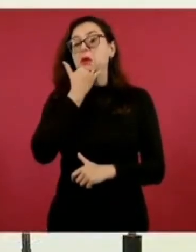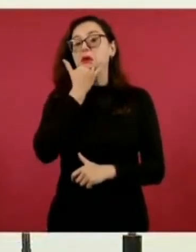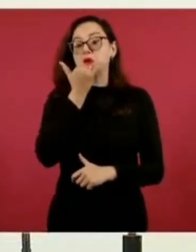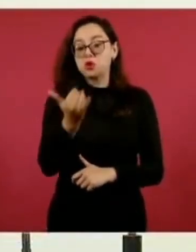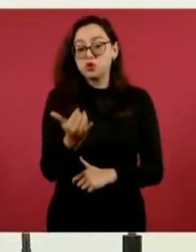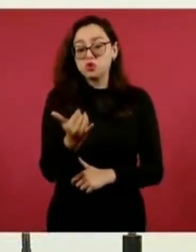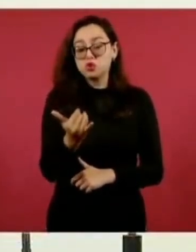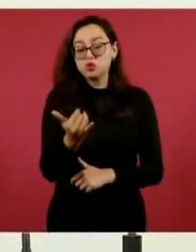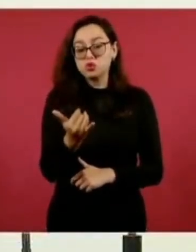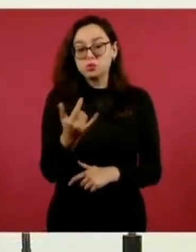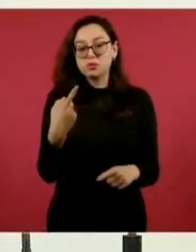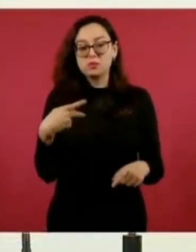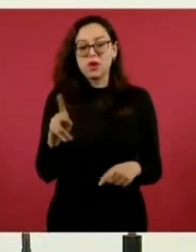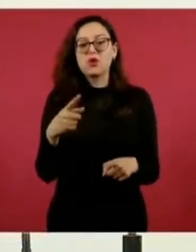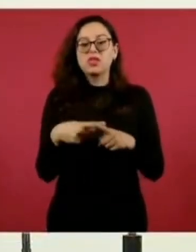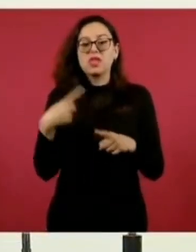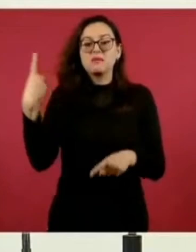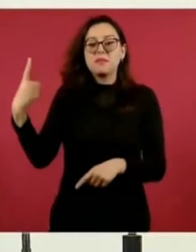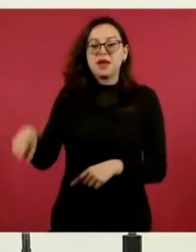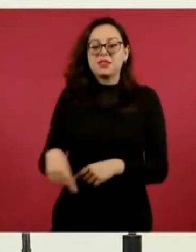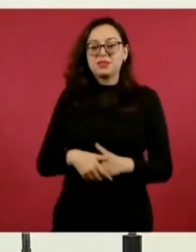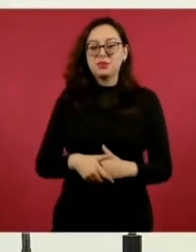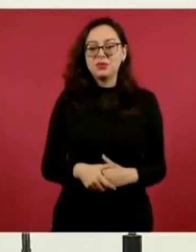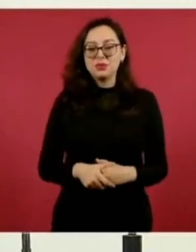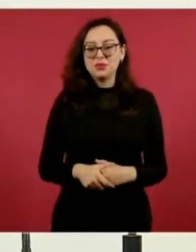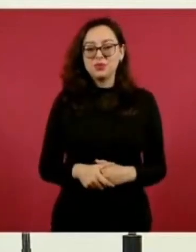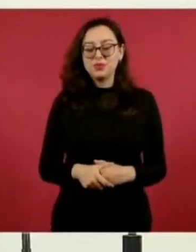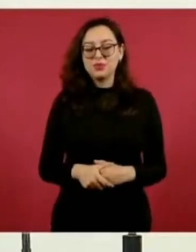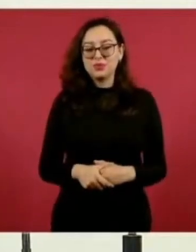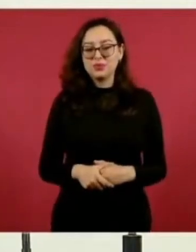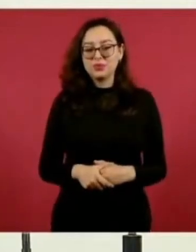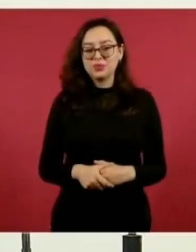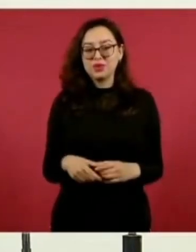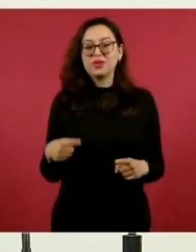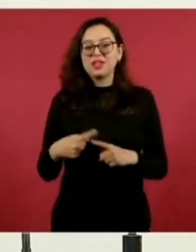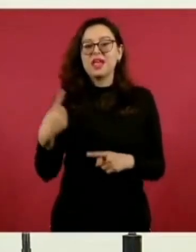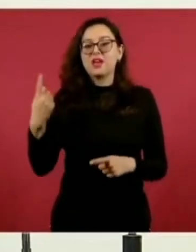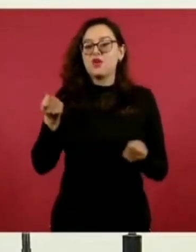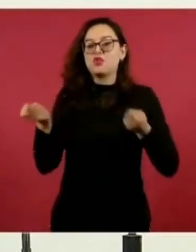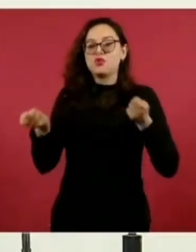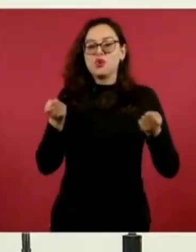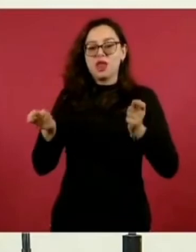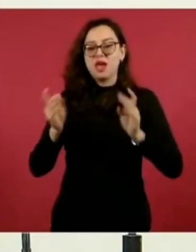pues es por órdenes de la autoridad civil.